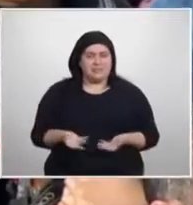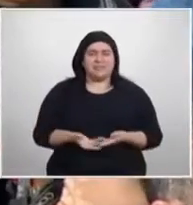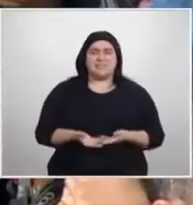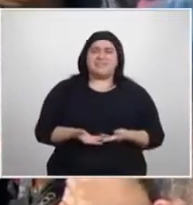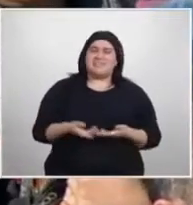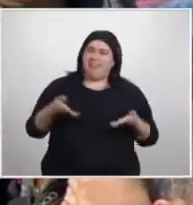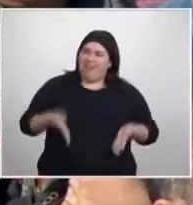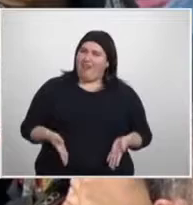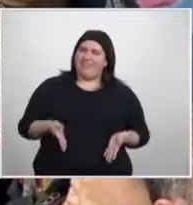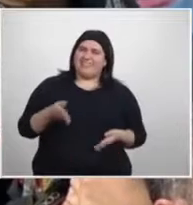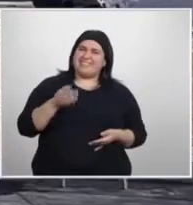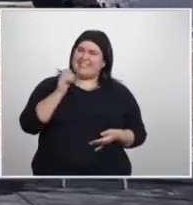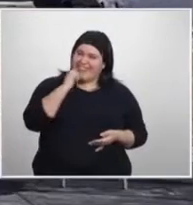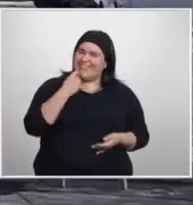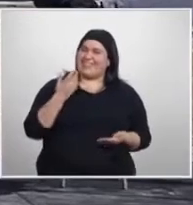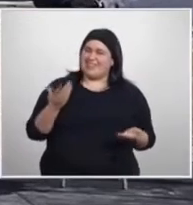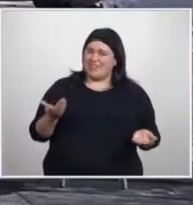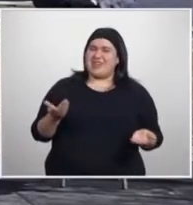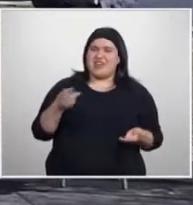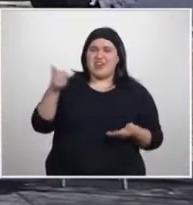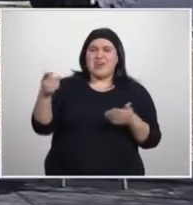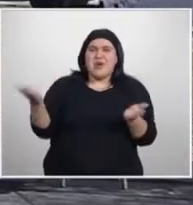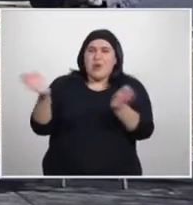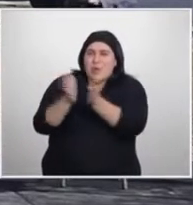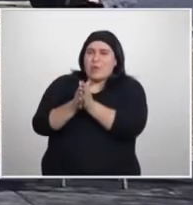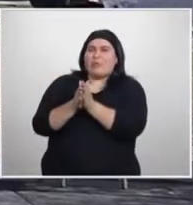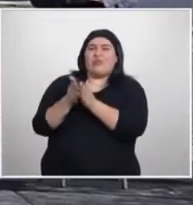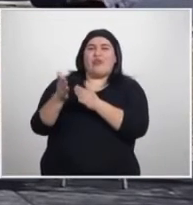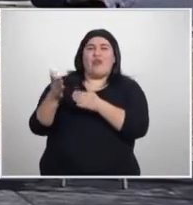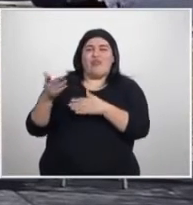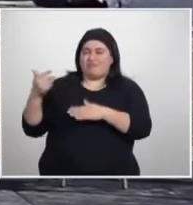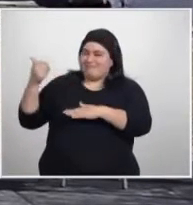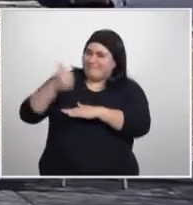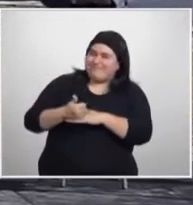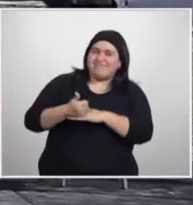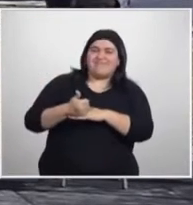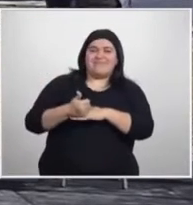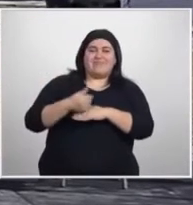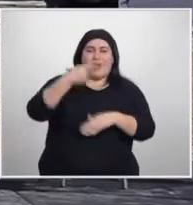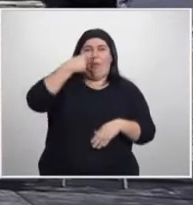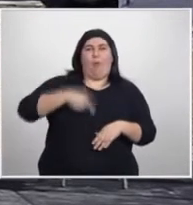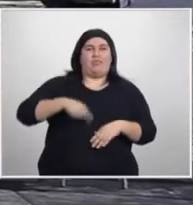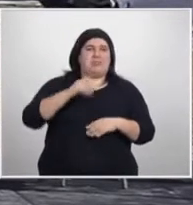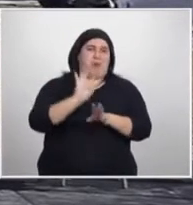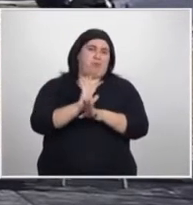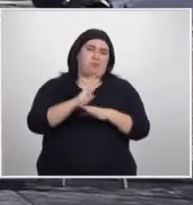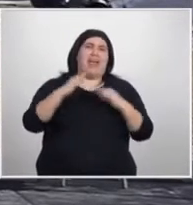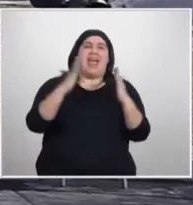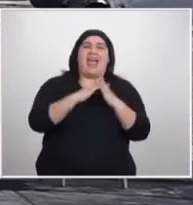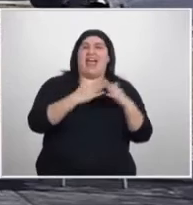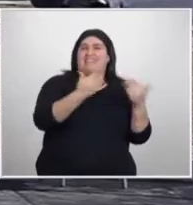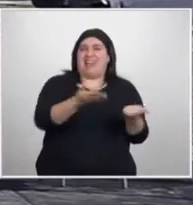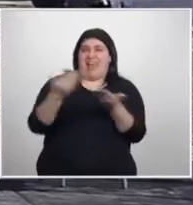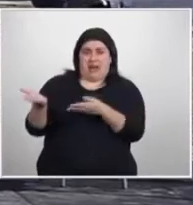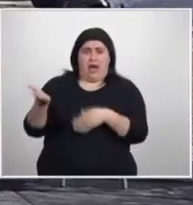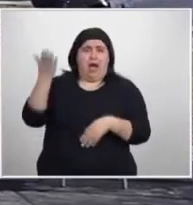es tan lindo hoy, Andrés, estar acá con vos haciendo la anteúltima entrega en este barrio de Las Margaritas, que lo